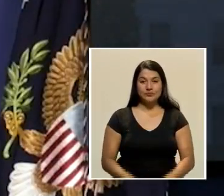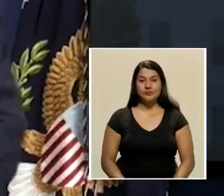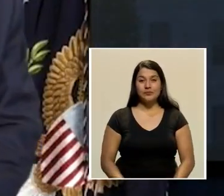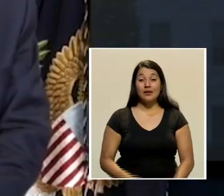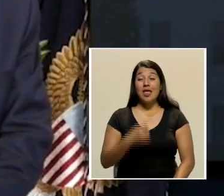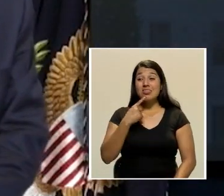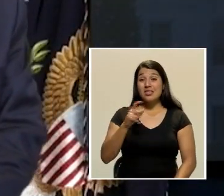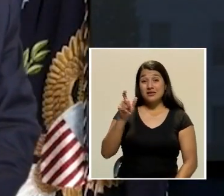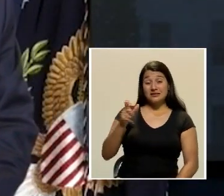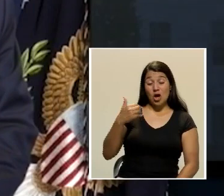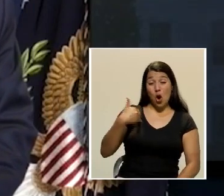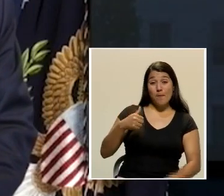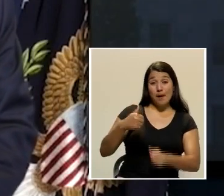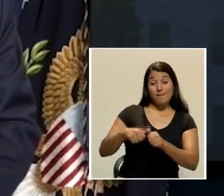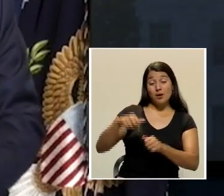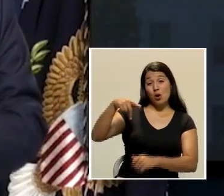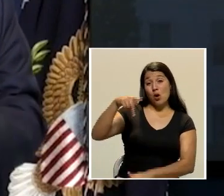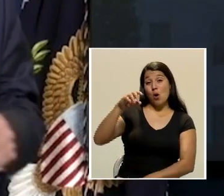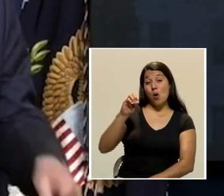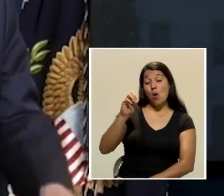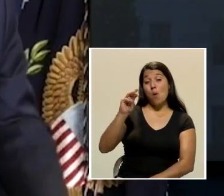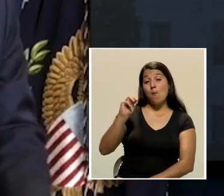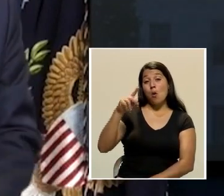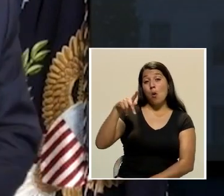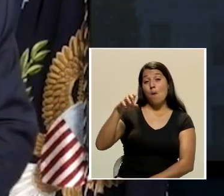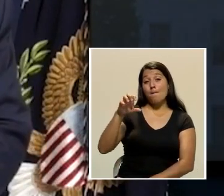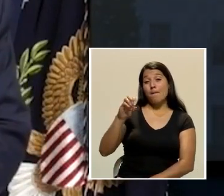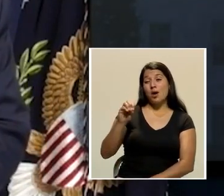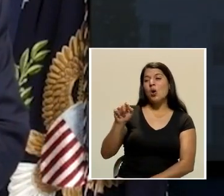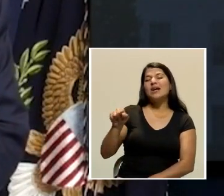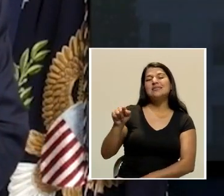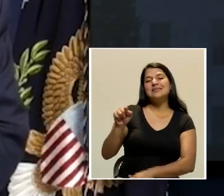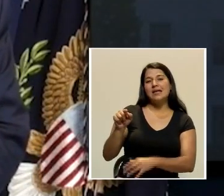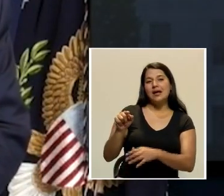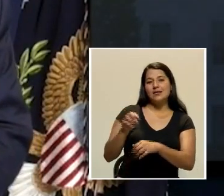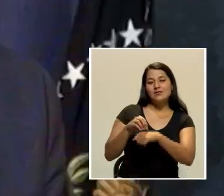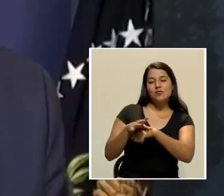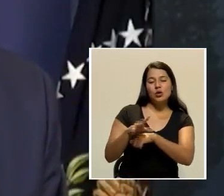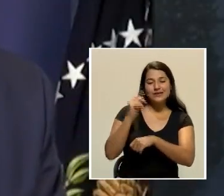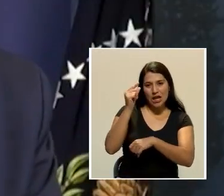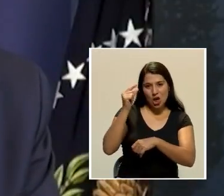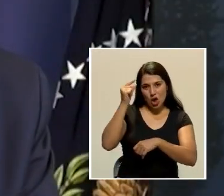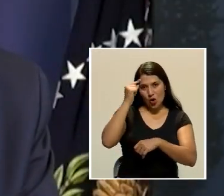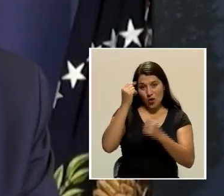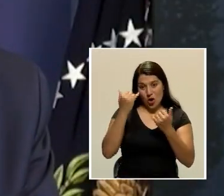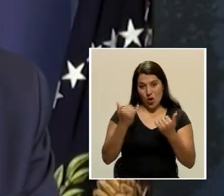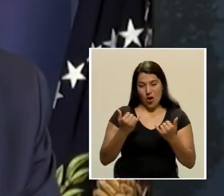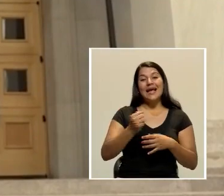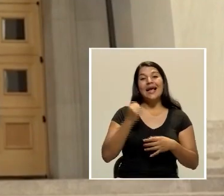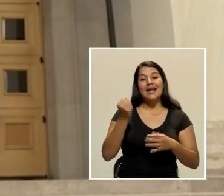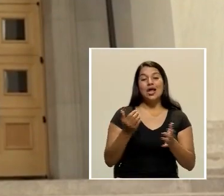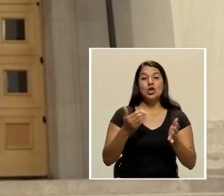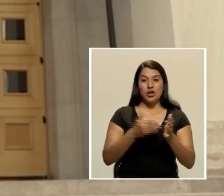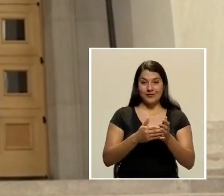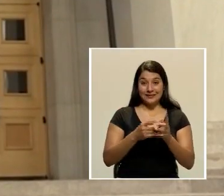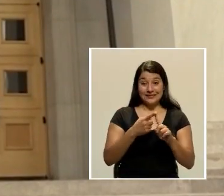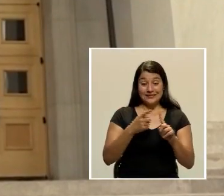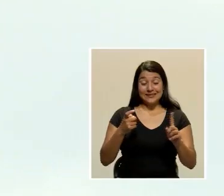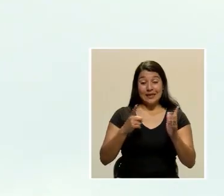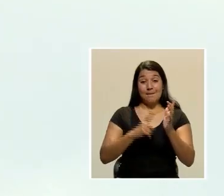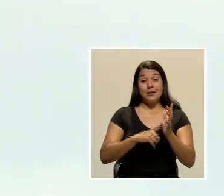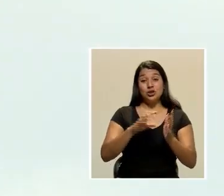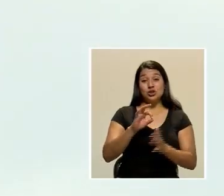cualquier persona que, actuando bajo dirección o control de un gobierno extranjero, interfiera con las elecciones estadounidenses involucrándose en ciertas